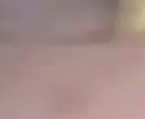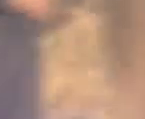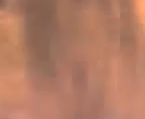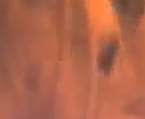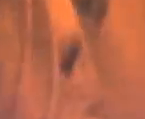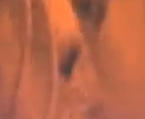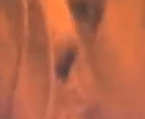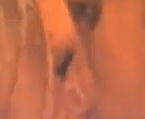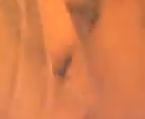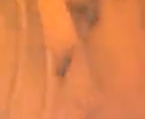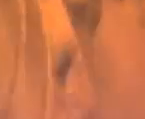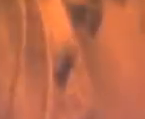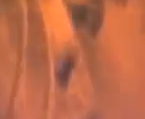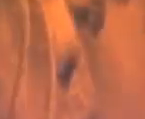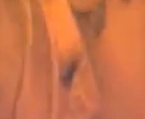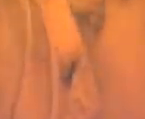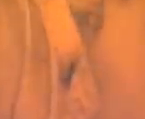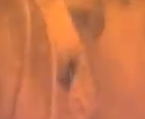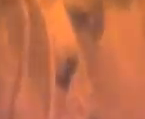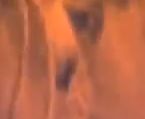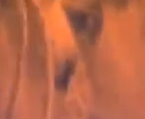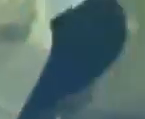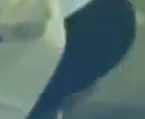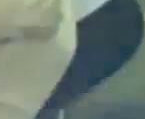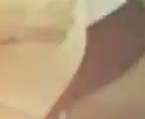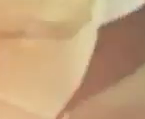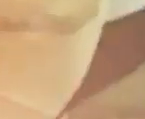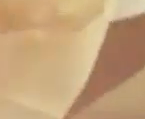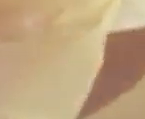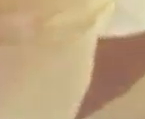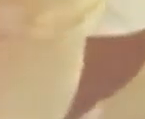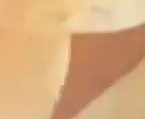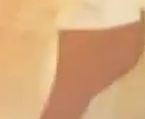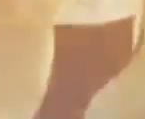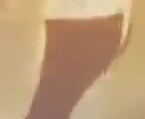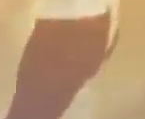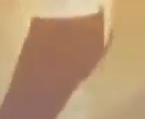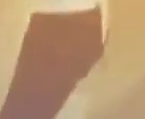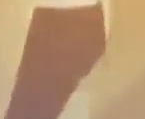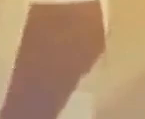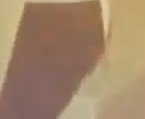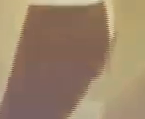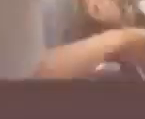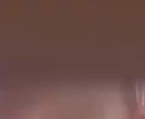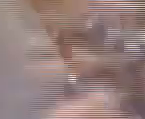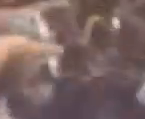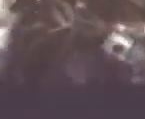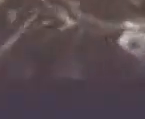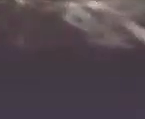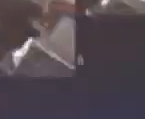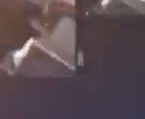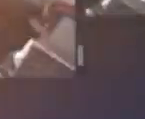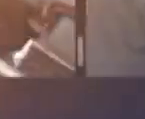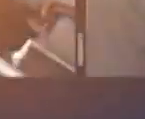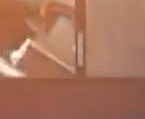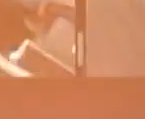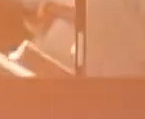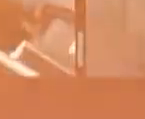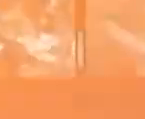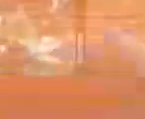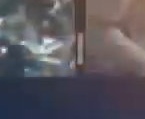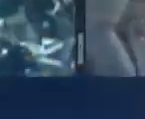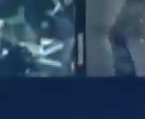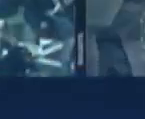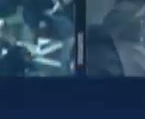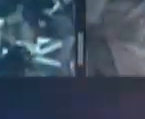ustedes, a unir fuerzas y esfuerzos, a unir todo el amor que tenemos por nuestra patria Venezuela